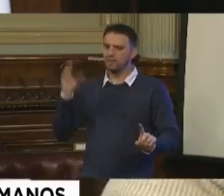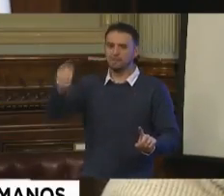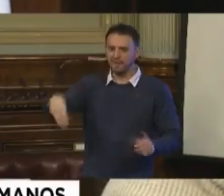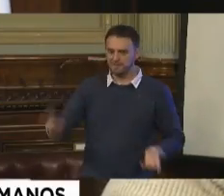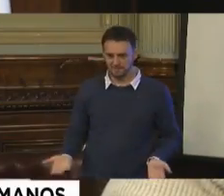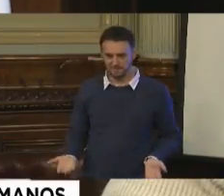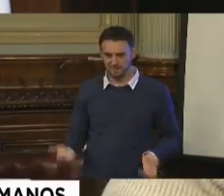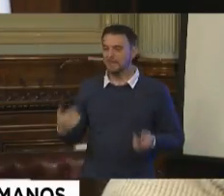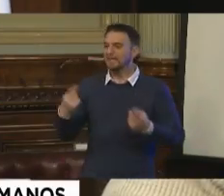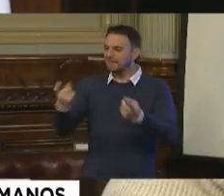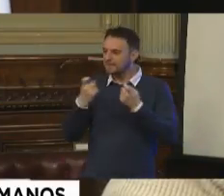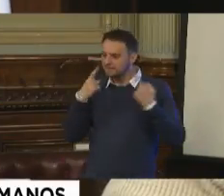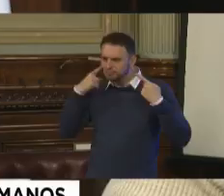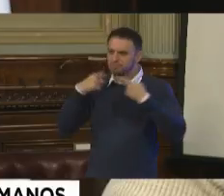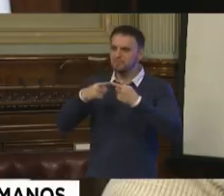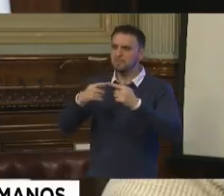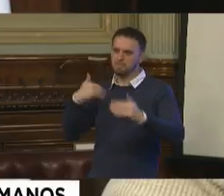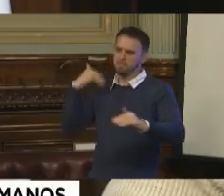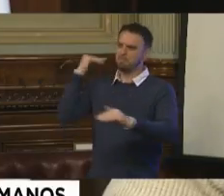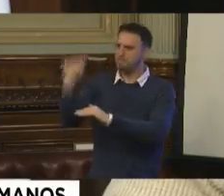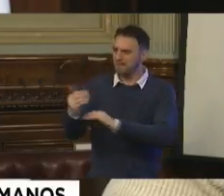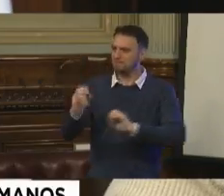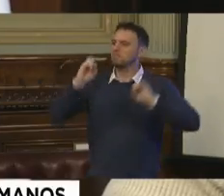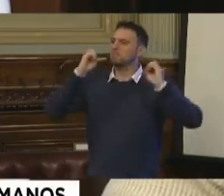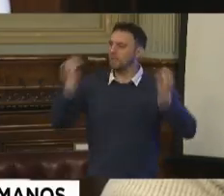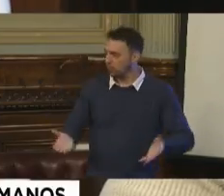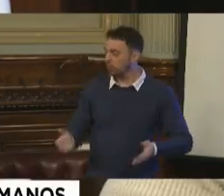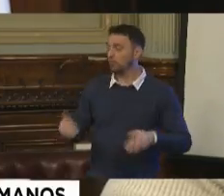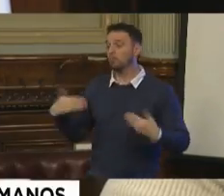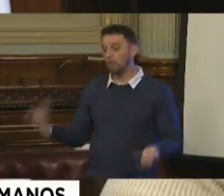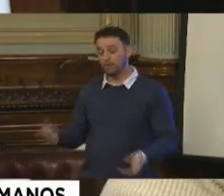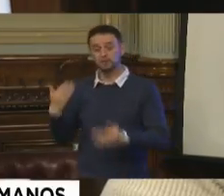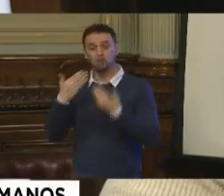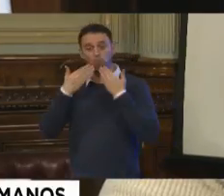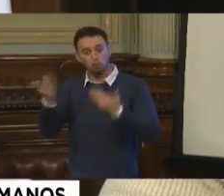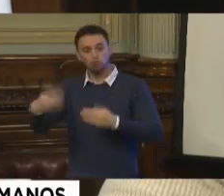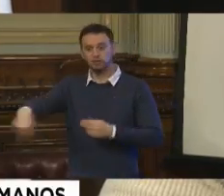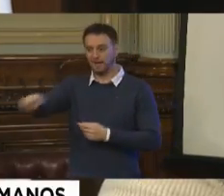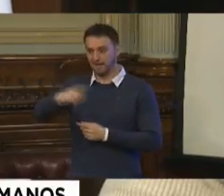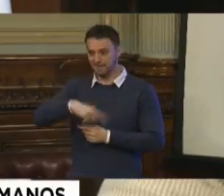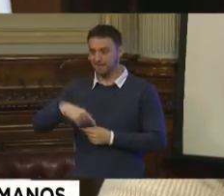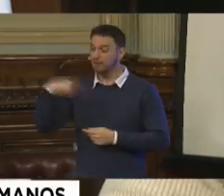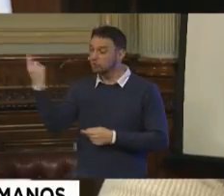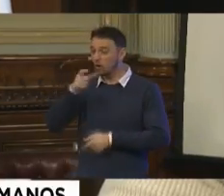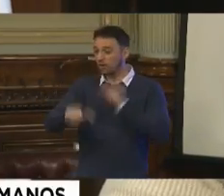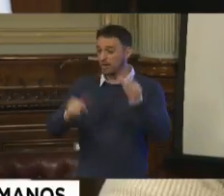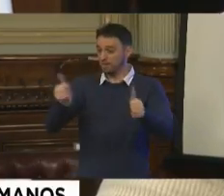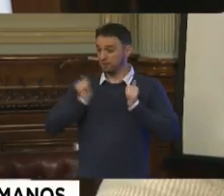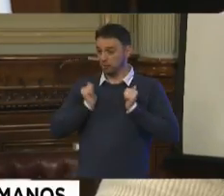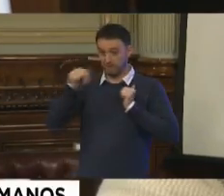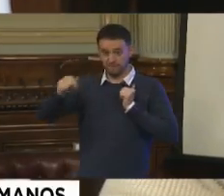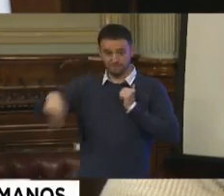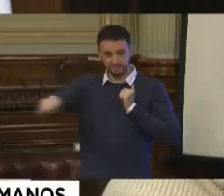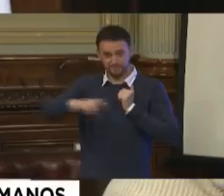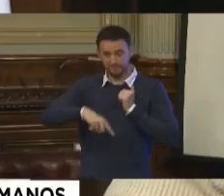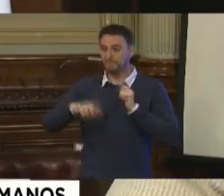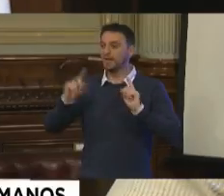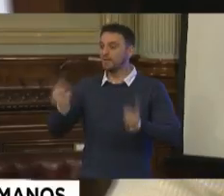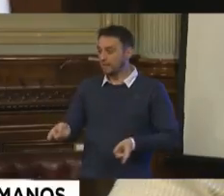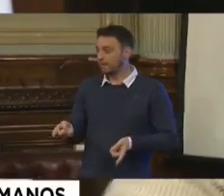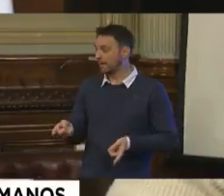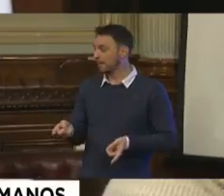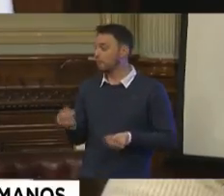simplemente un punto de partida y yo por eso agradezco a todos los presentes por estar acá